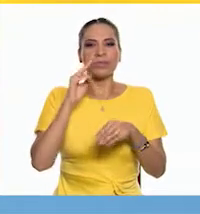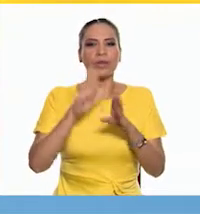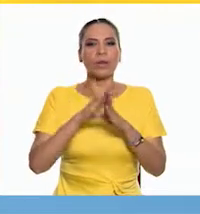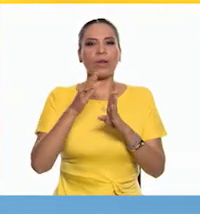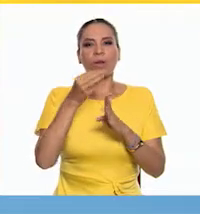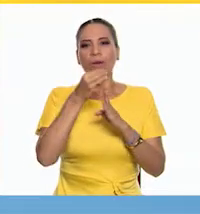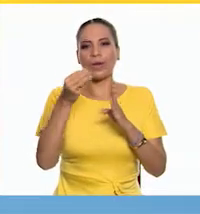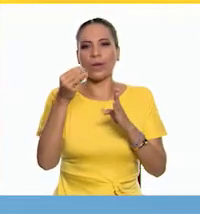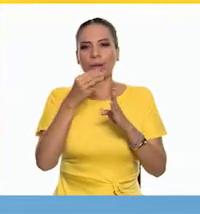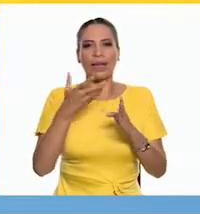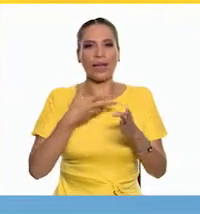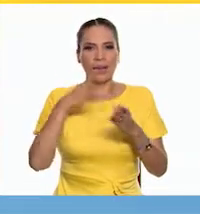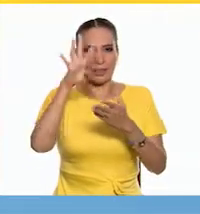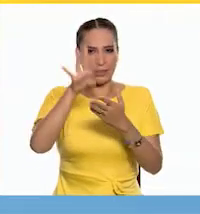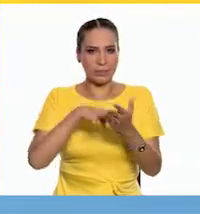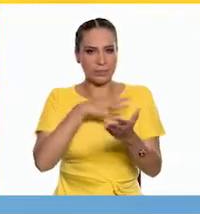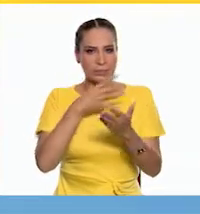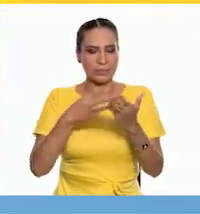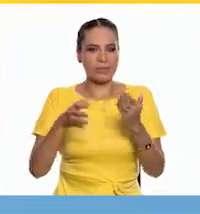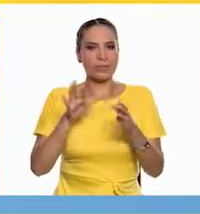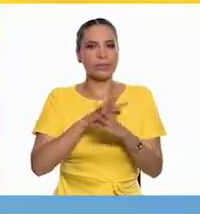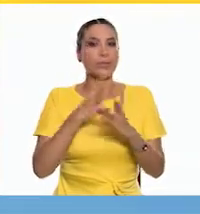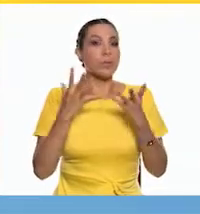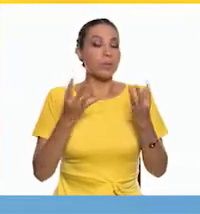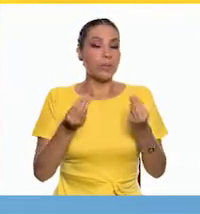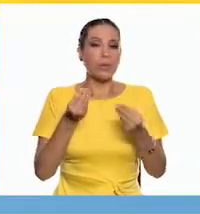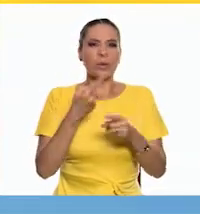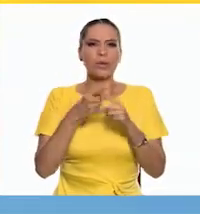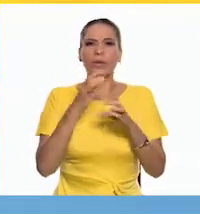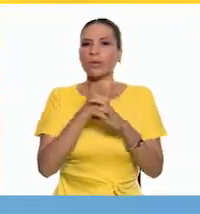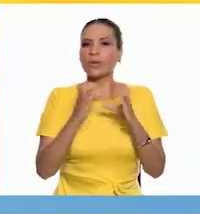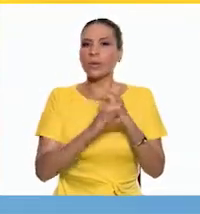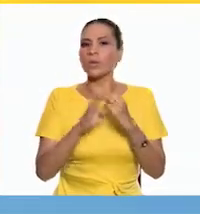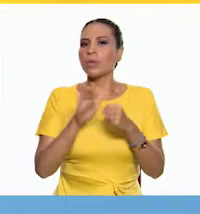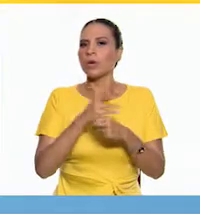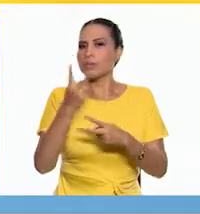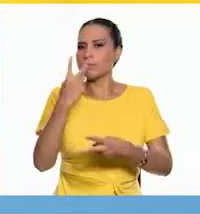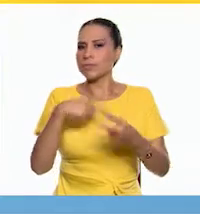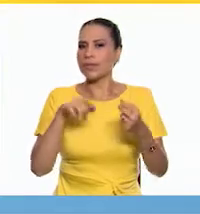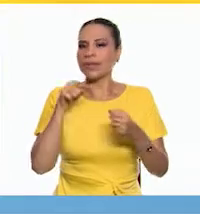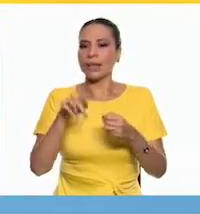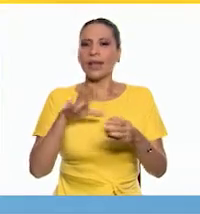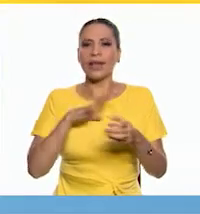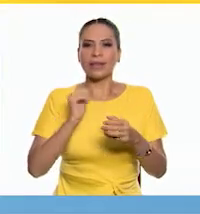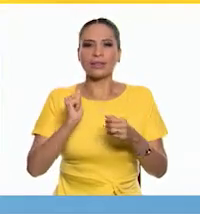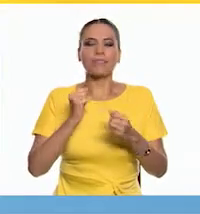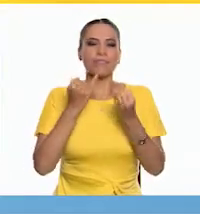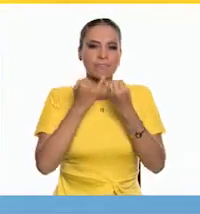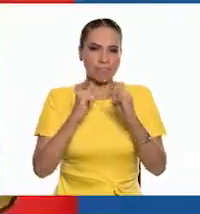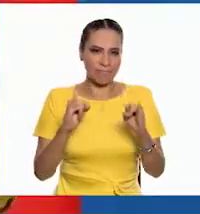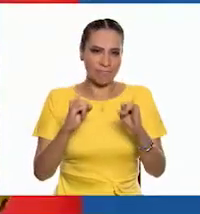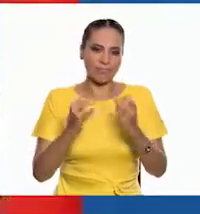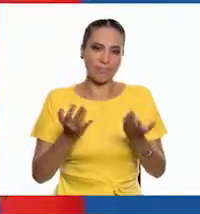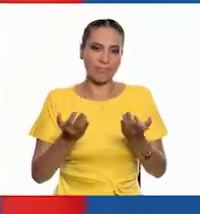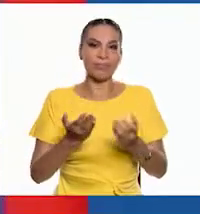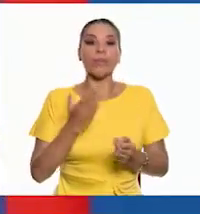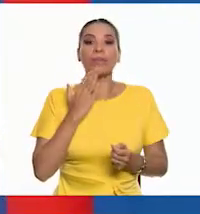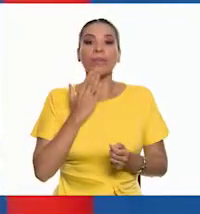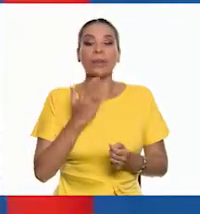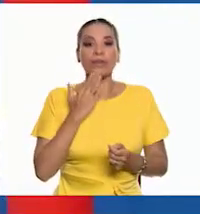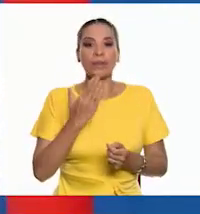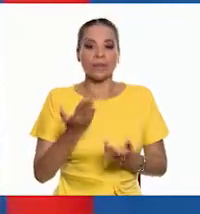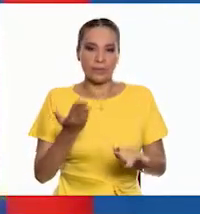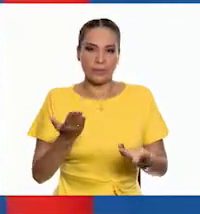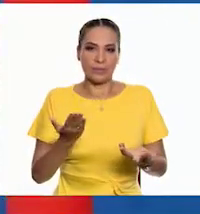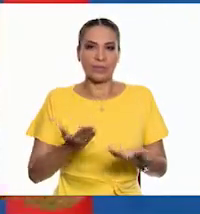organizador gráfico que está en el pizarrón, porque fueron muchos los motivos por los que se dio la lucha de independencia. Muy bien, Jenny.